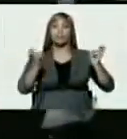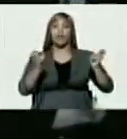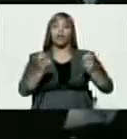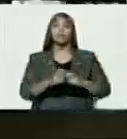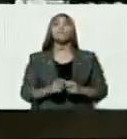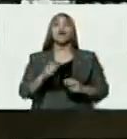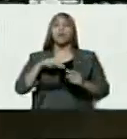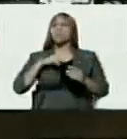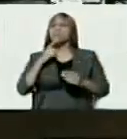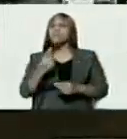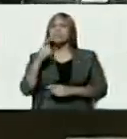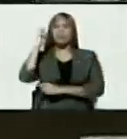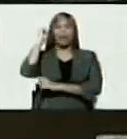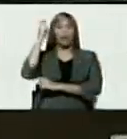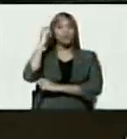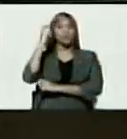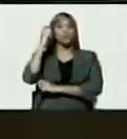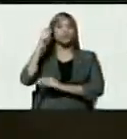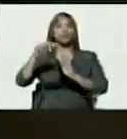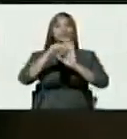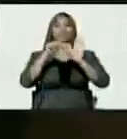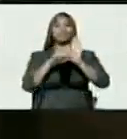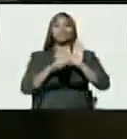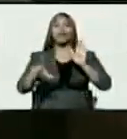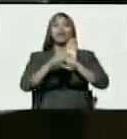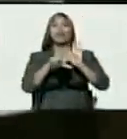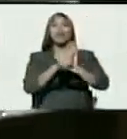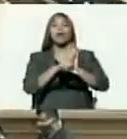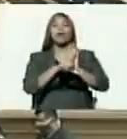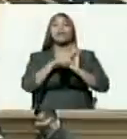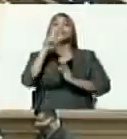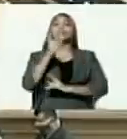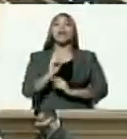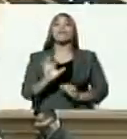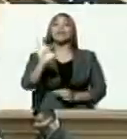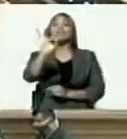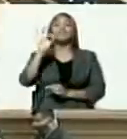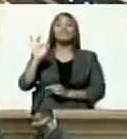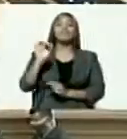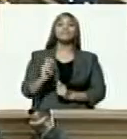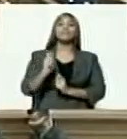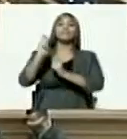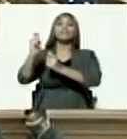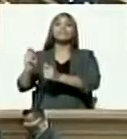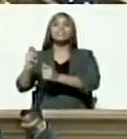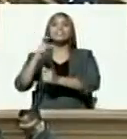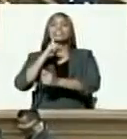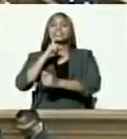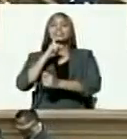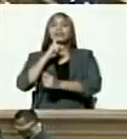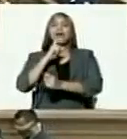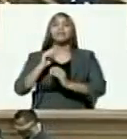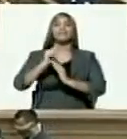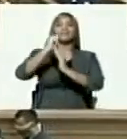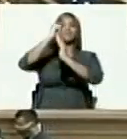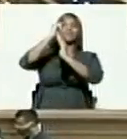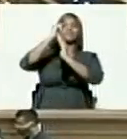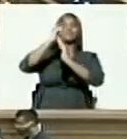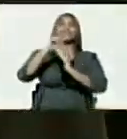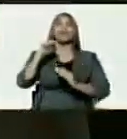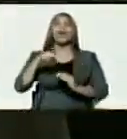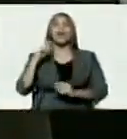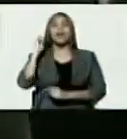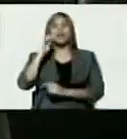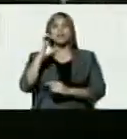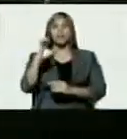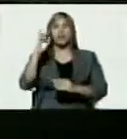la República Bolivariana de Venezuela de designar a quienes dirigen el poder electoral venezolano, quienes a partir